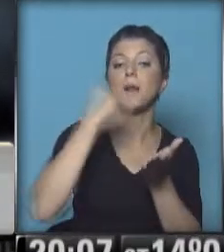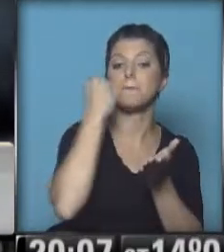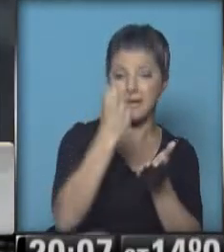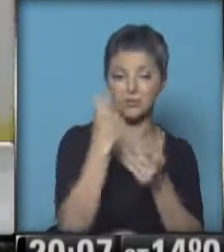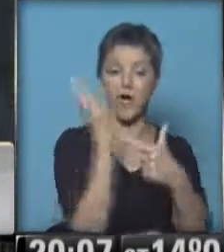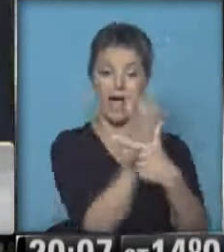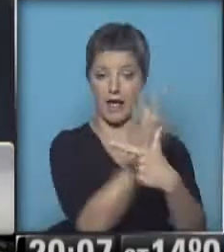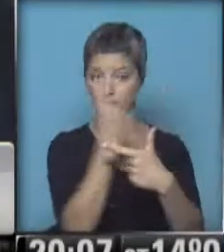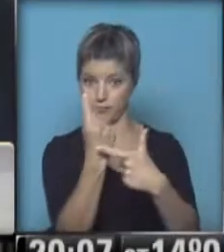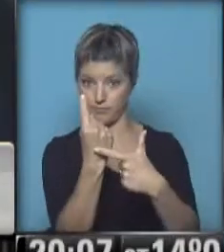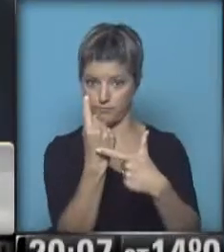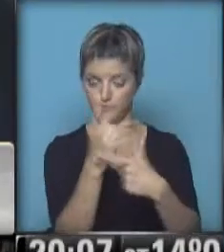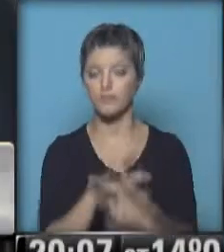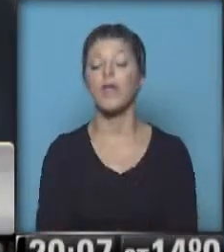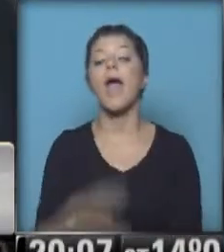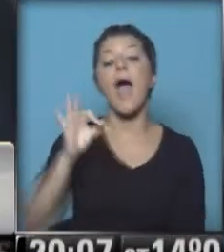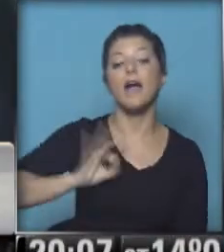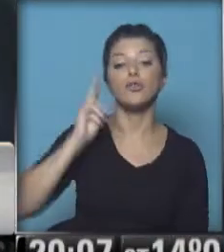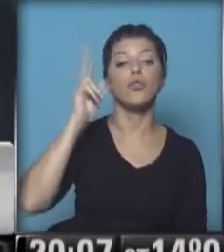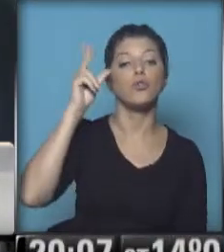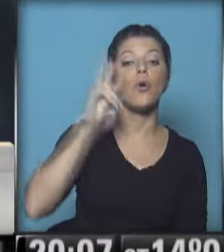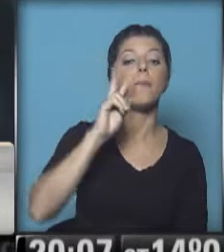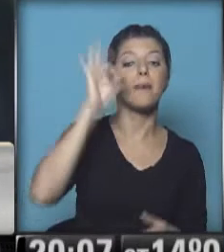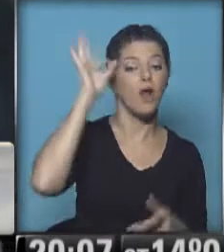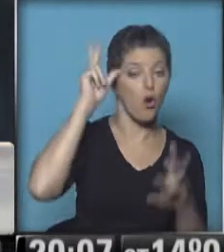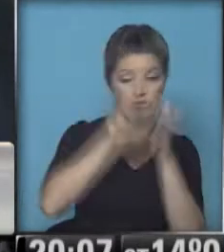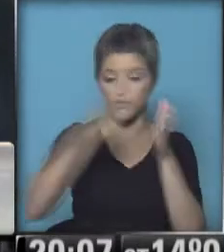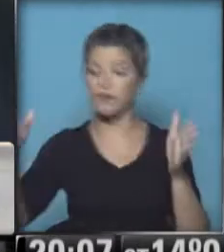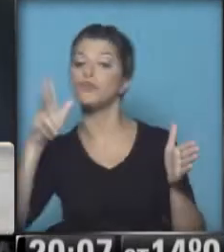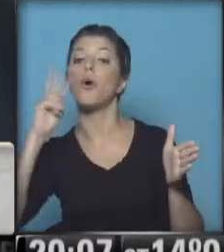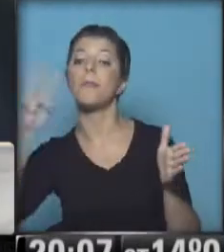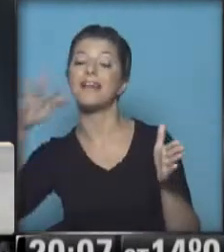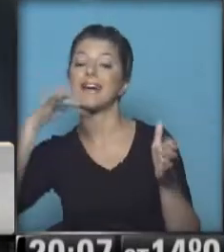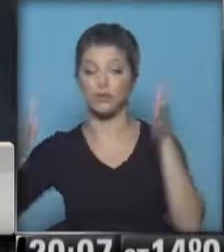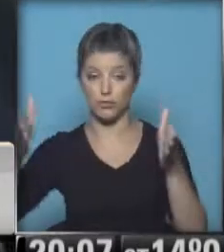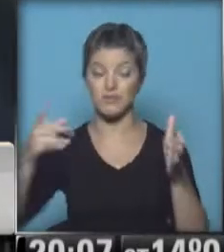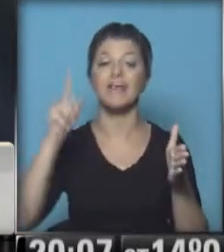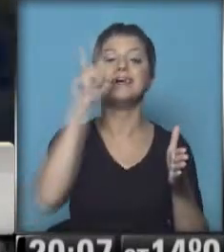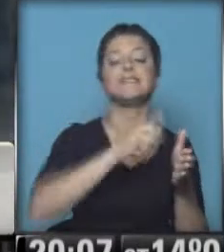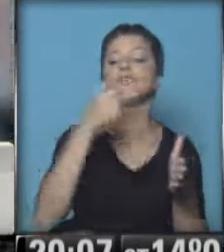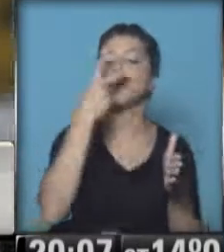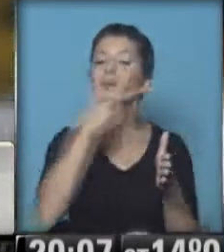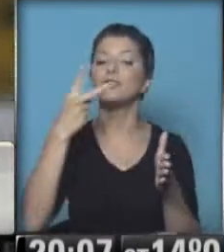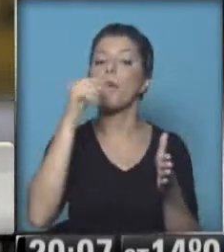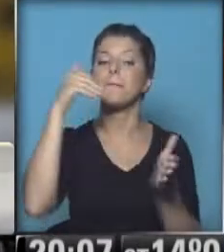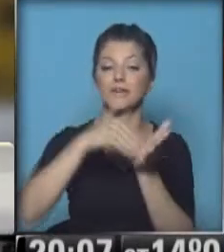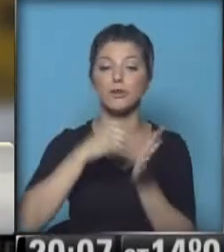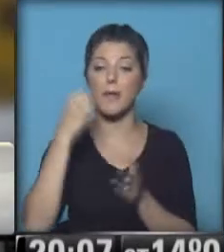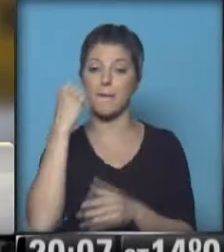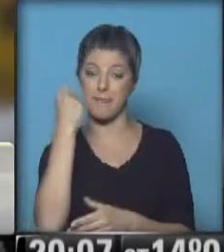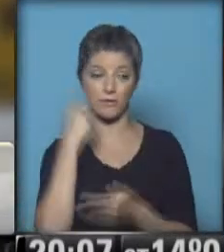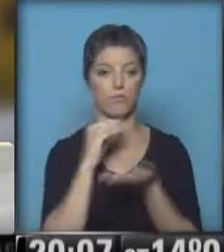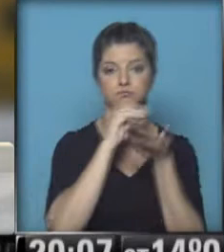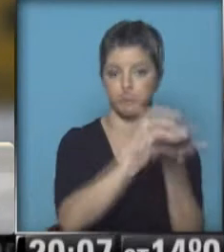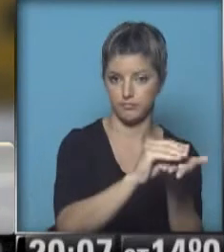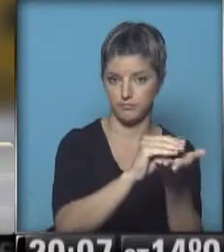dos empresas. Entre el 2008 y el 2014 le pagó 122 millones de pesos y las empresas